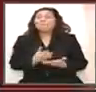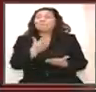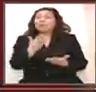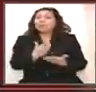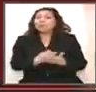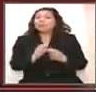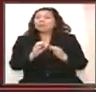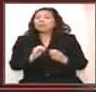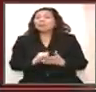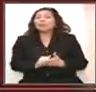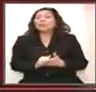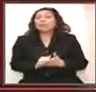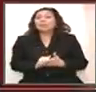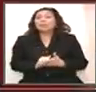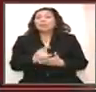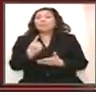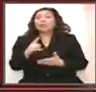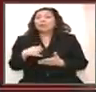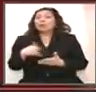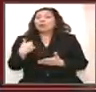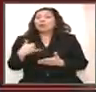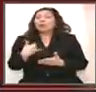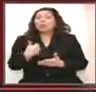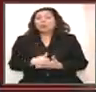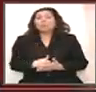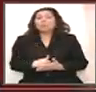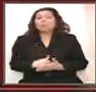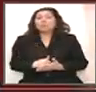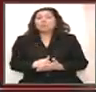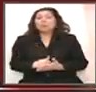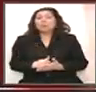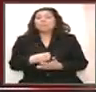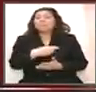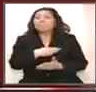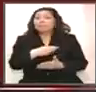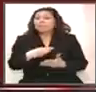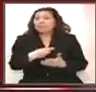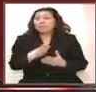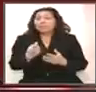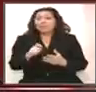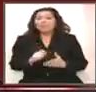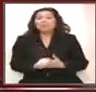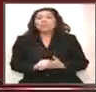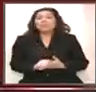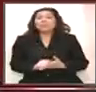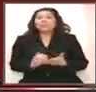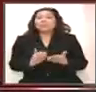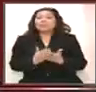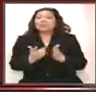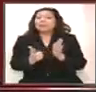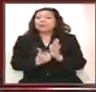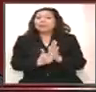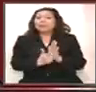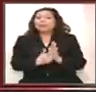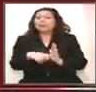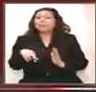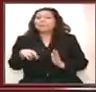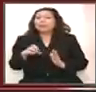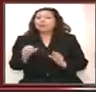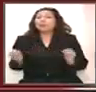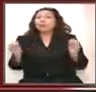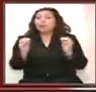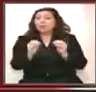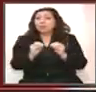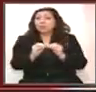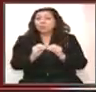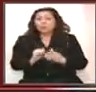de riesgo que importa para los adolescentes que eventualmente podrían entrar en conflicto con la ley penal.